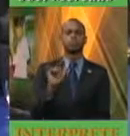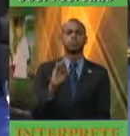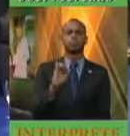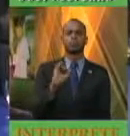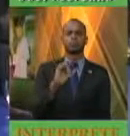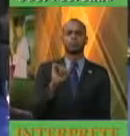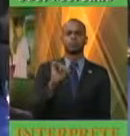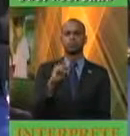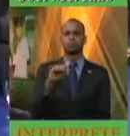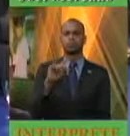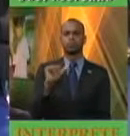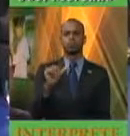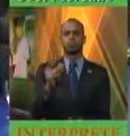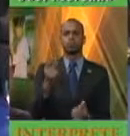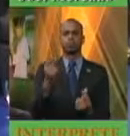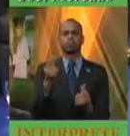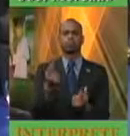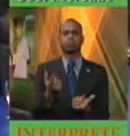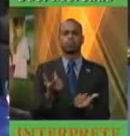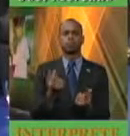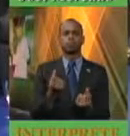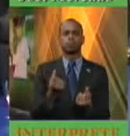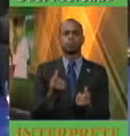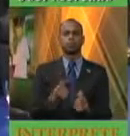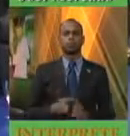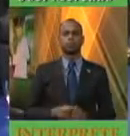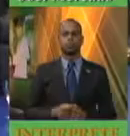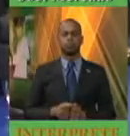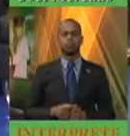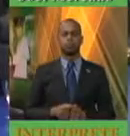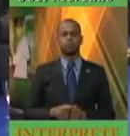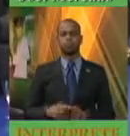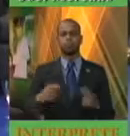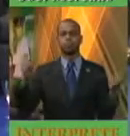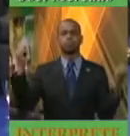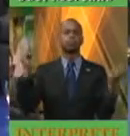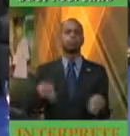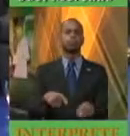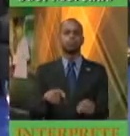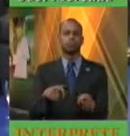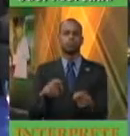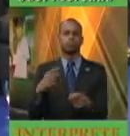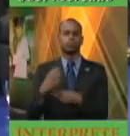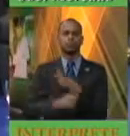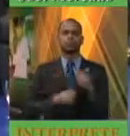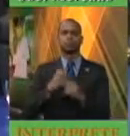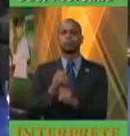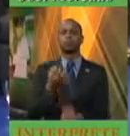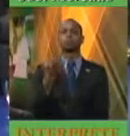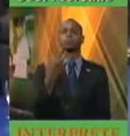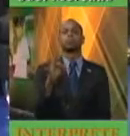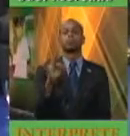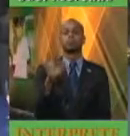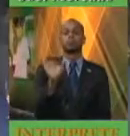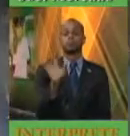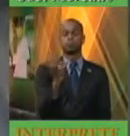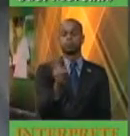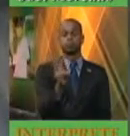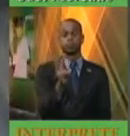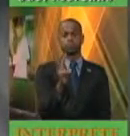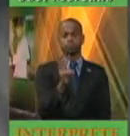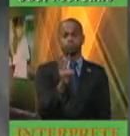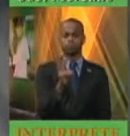estás aquí ahora. Estamos hablando, señores, de lo que ocurrió en el año